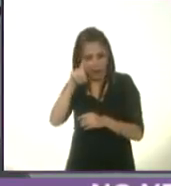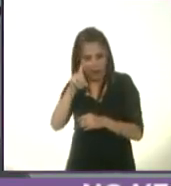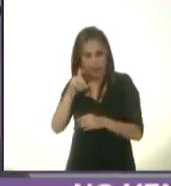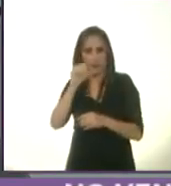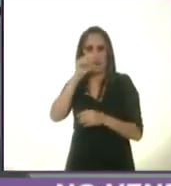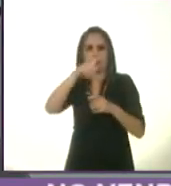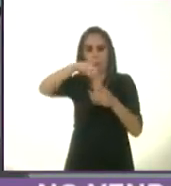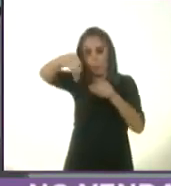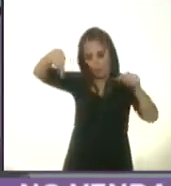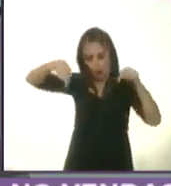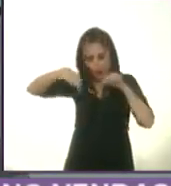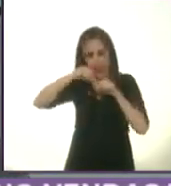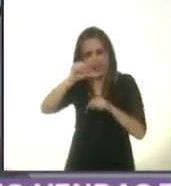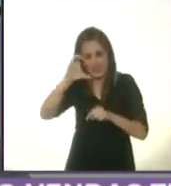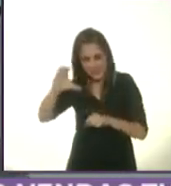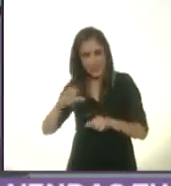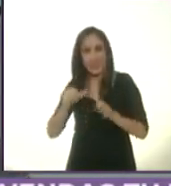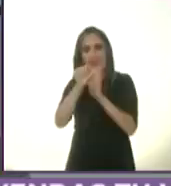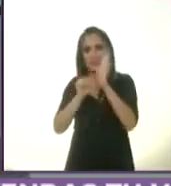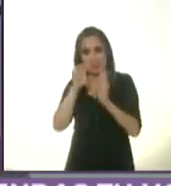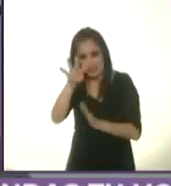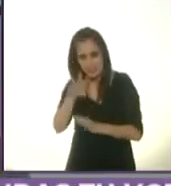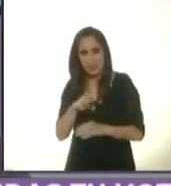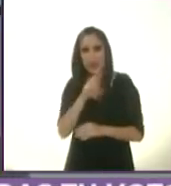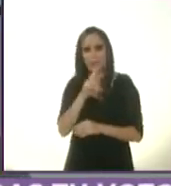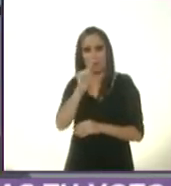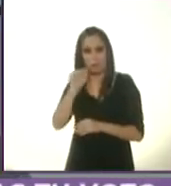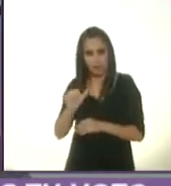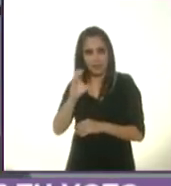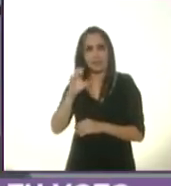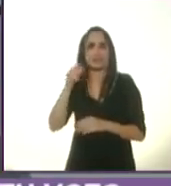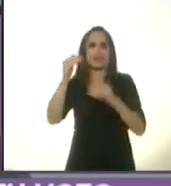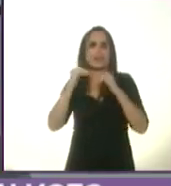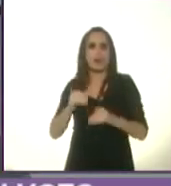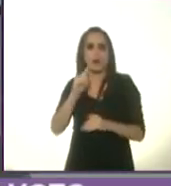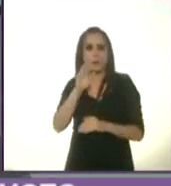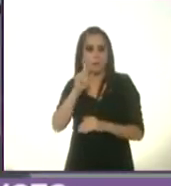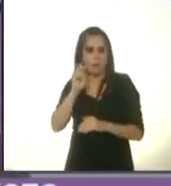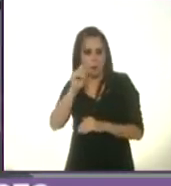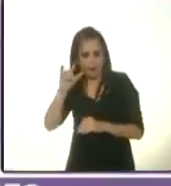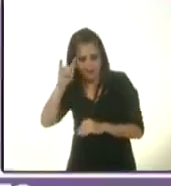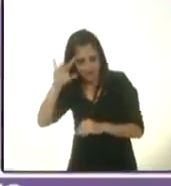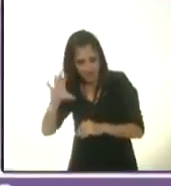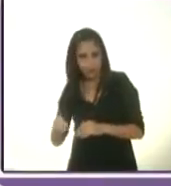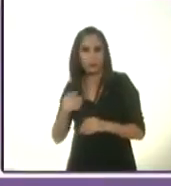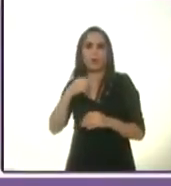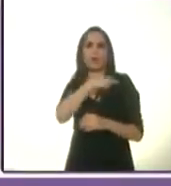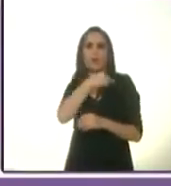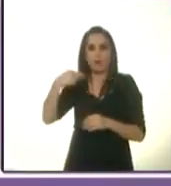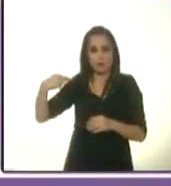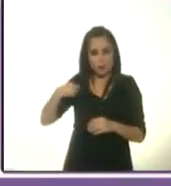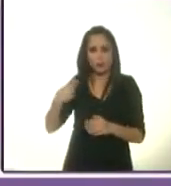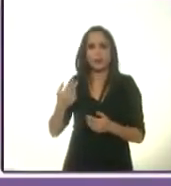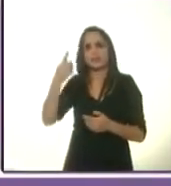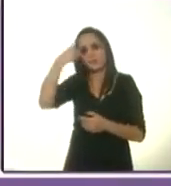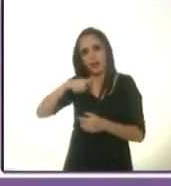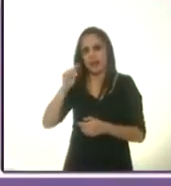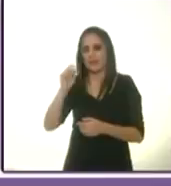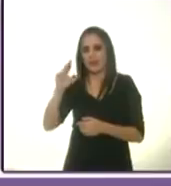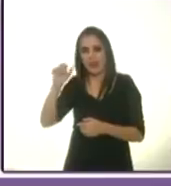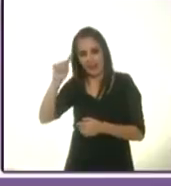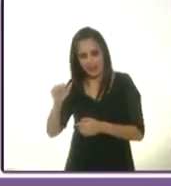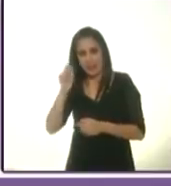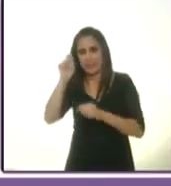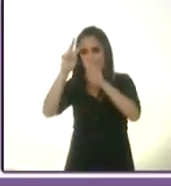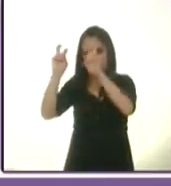artículo 19 ruta cívica borde político nosotras y comisión contra la trata entre otros